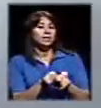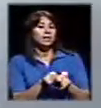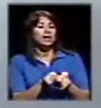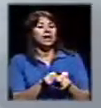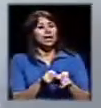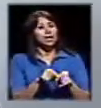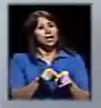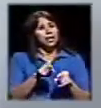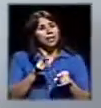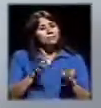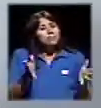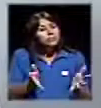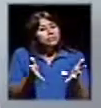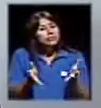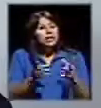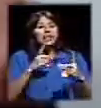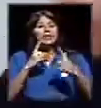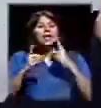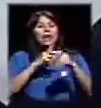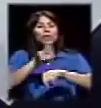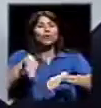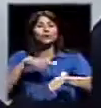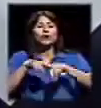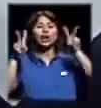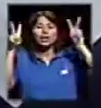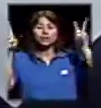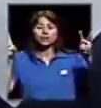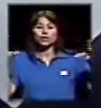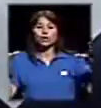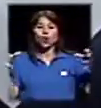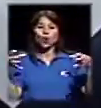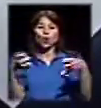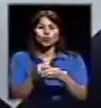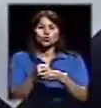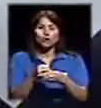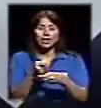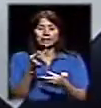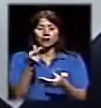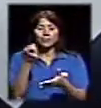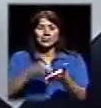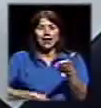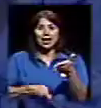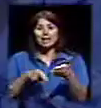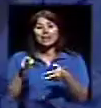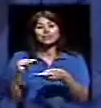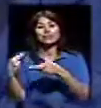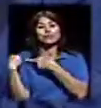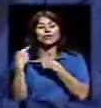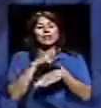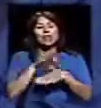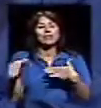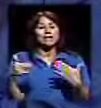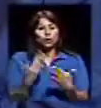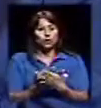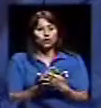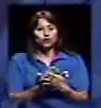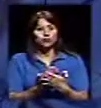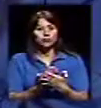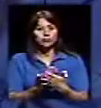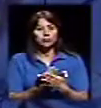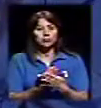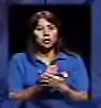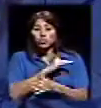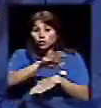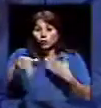diálogo nacional sobre consolidación fiscal, que es responsabilidad de todos, ¿verdad? Todos muy